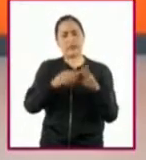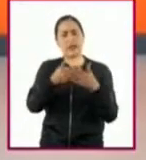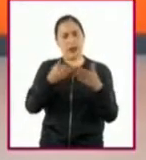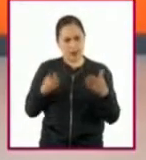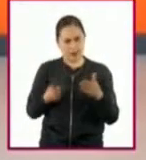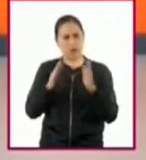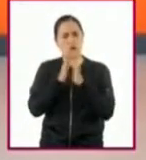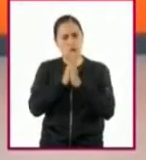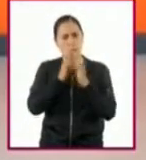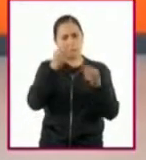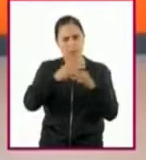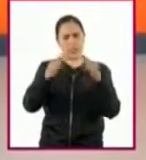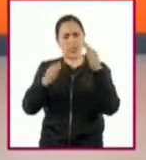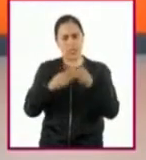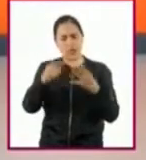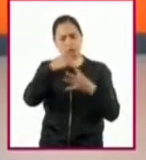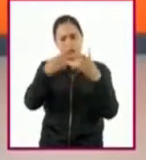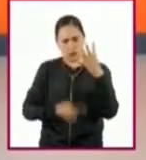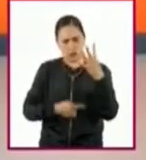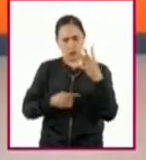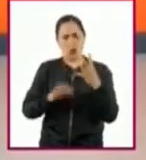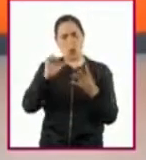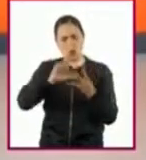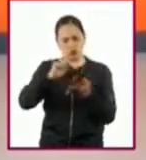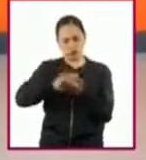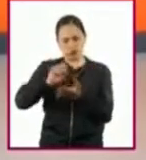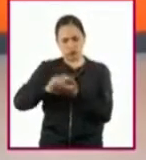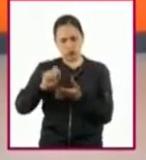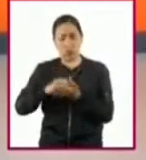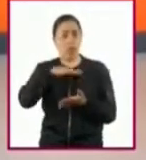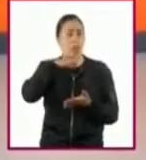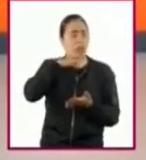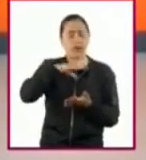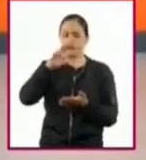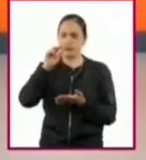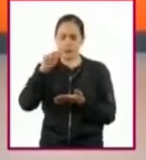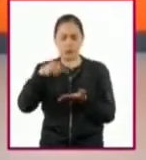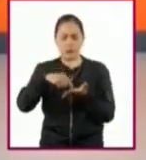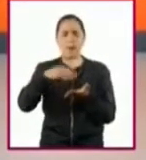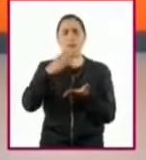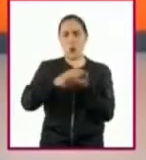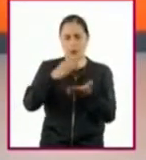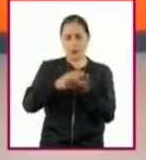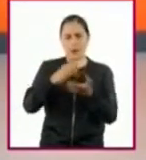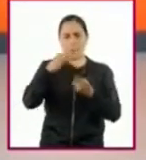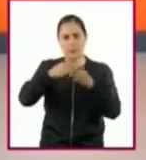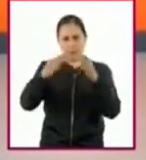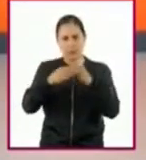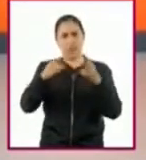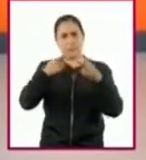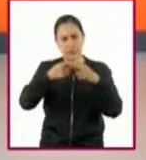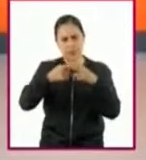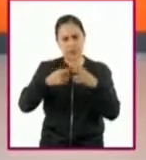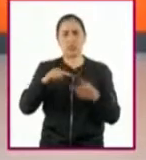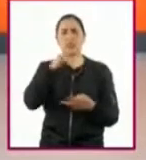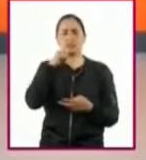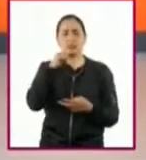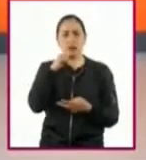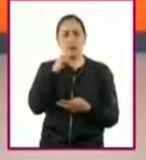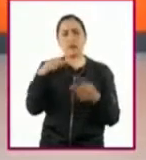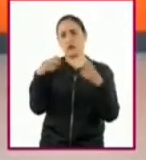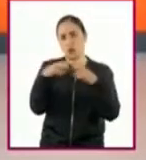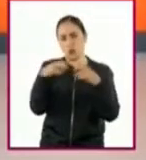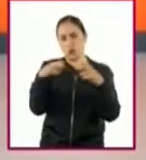mano los materiales para poder seguir la sesión y no perder detalle. Cuaderno de la asignatura de matemáticas, lápiz,